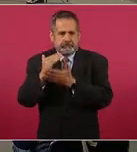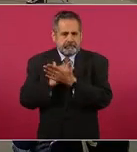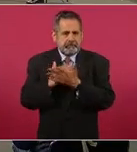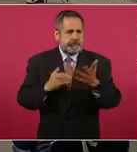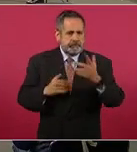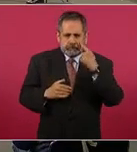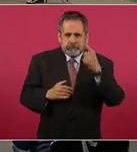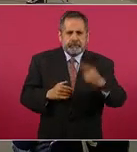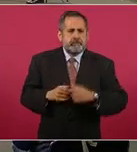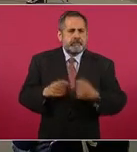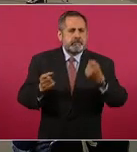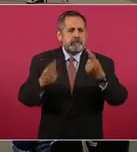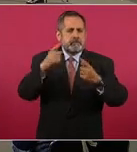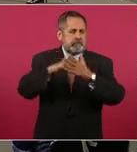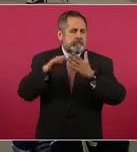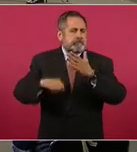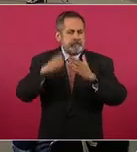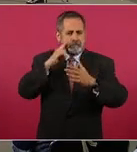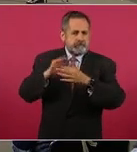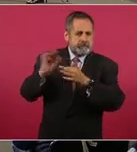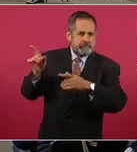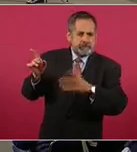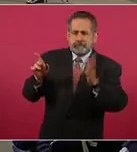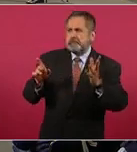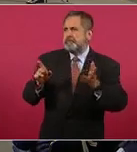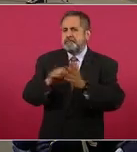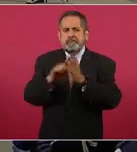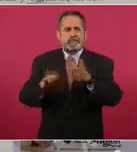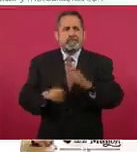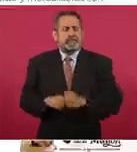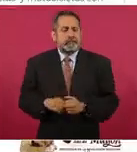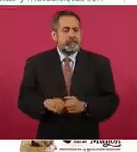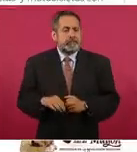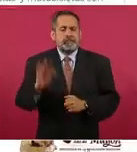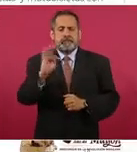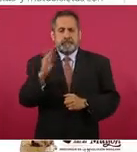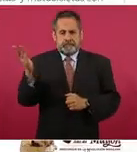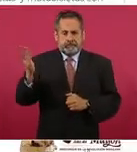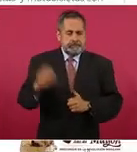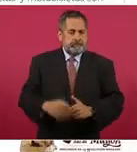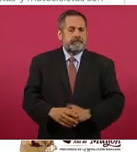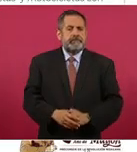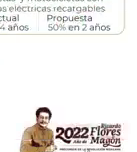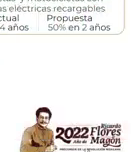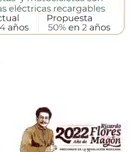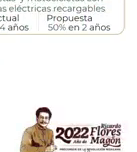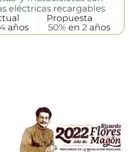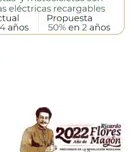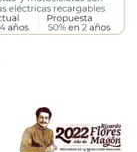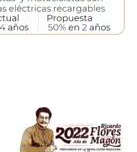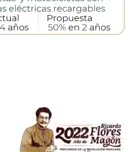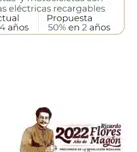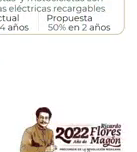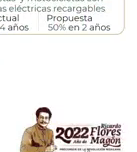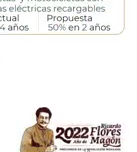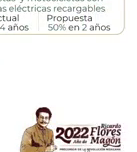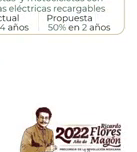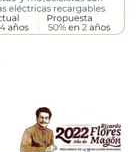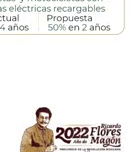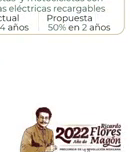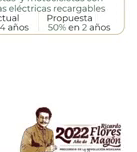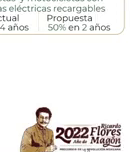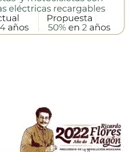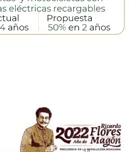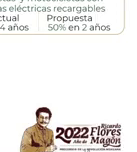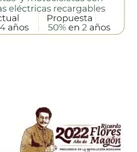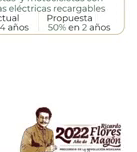Aquí tenemos algunos ejemplos. Por ejemplo, si una persona, una persona moral invertía en mobiliario